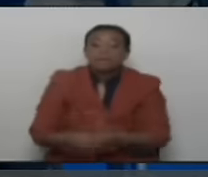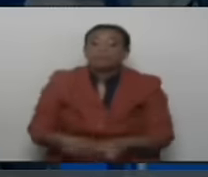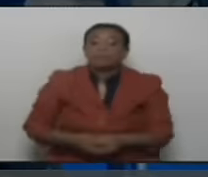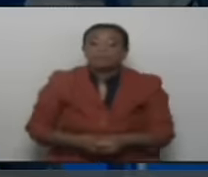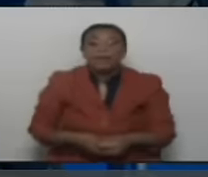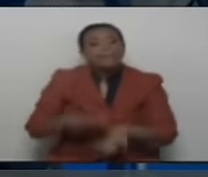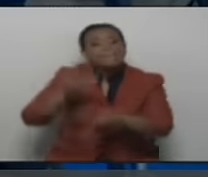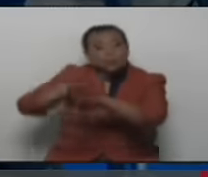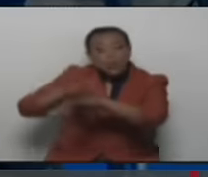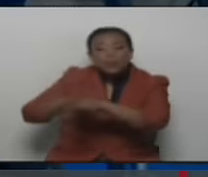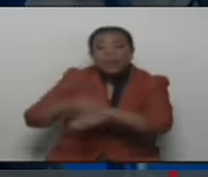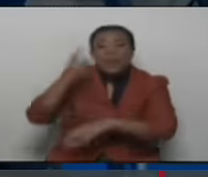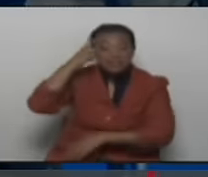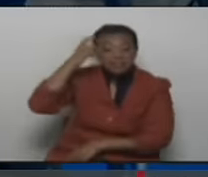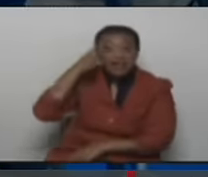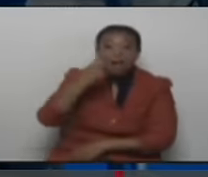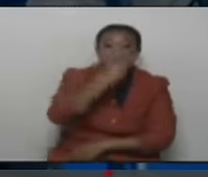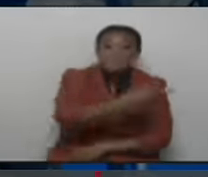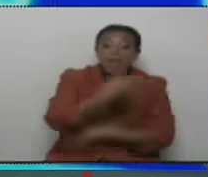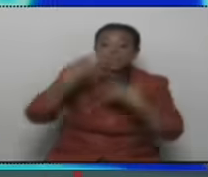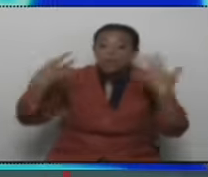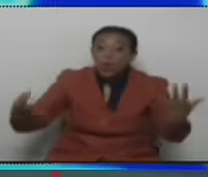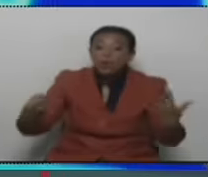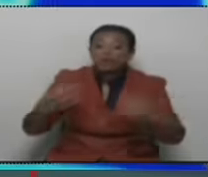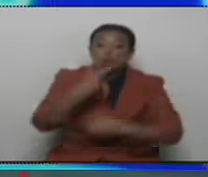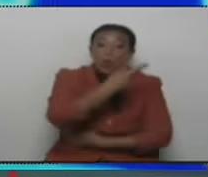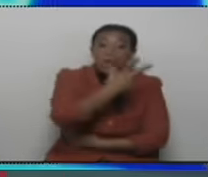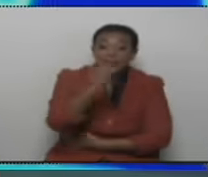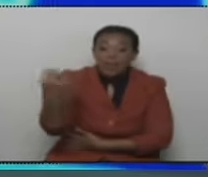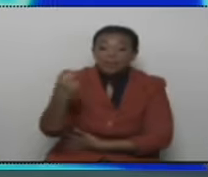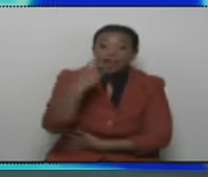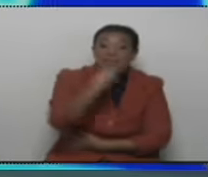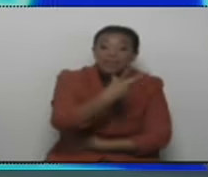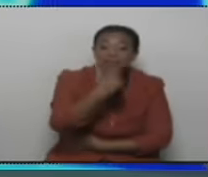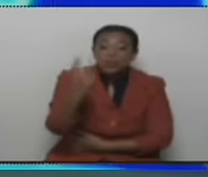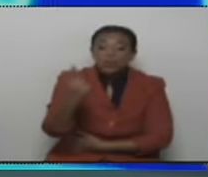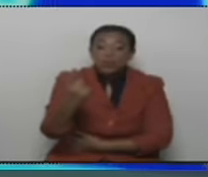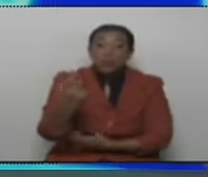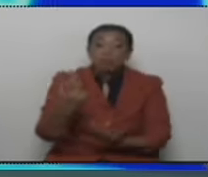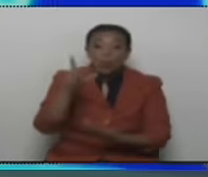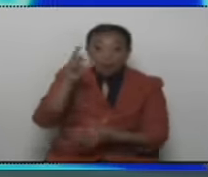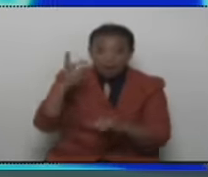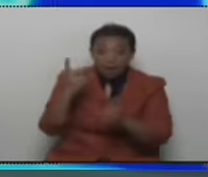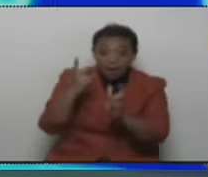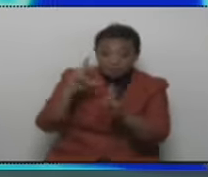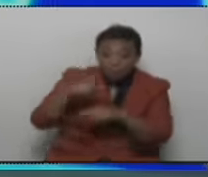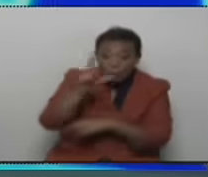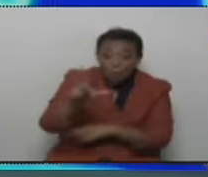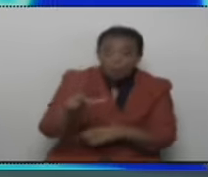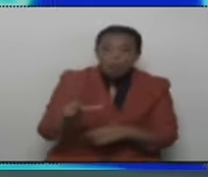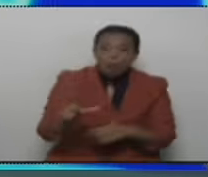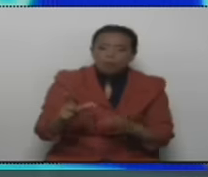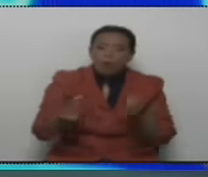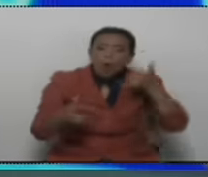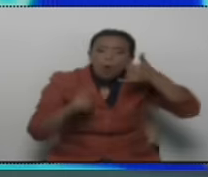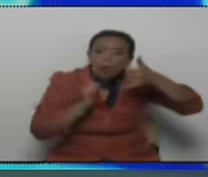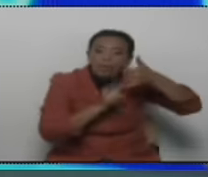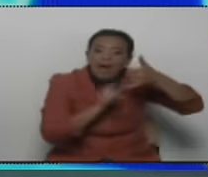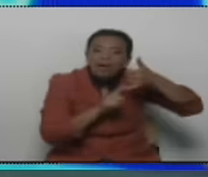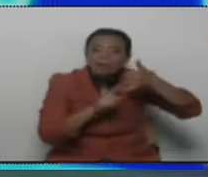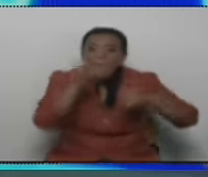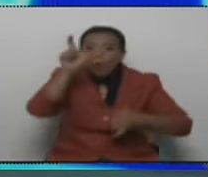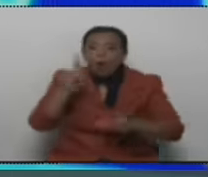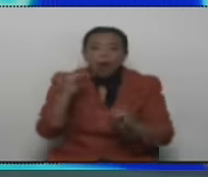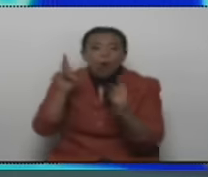presidente, el 28, 29 y 30 en su teléfono conversaciones con Alias El Flaco sobre la operación que